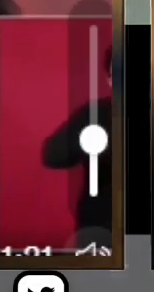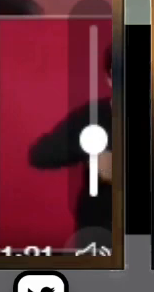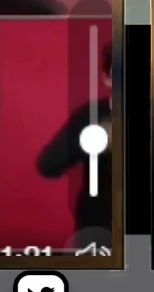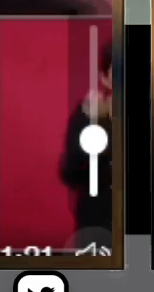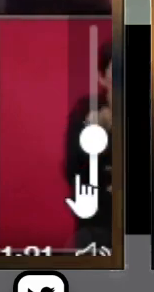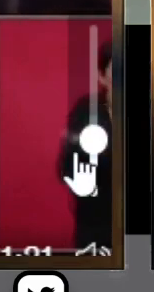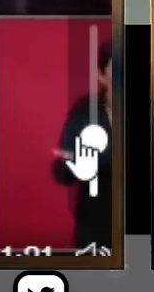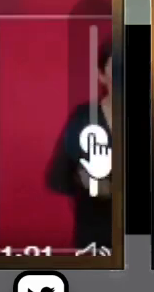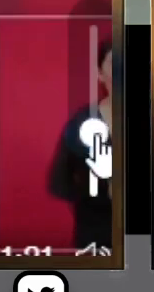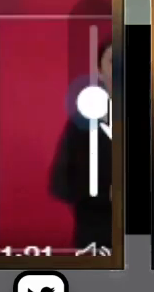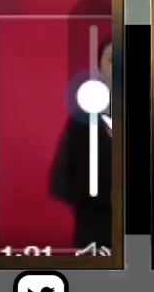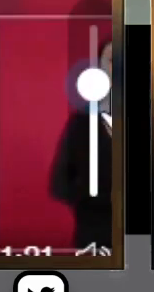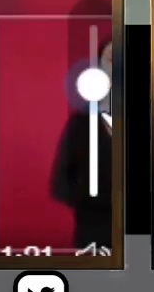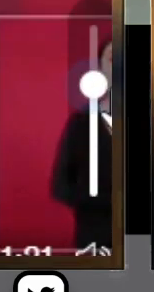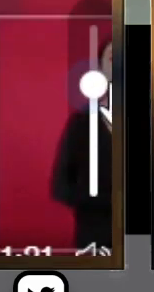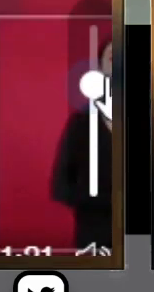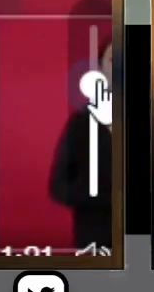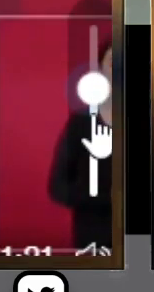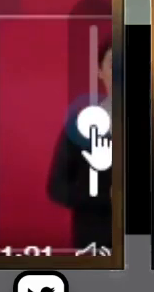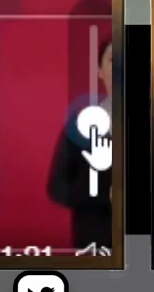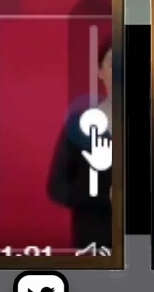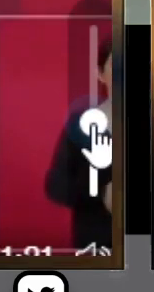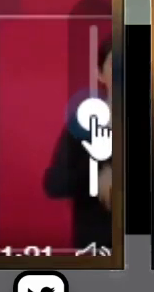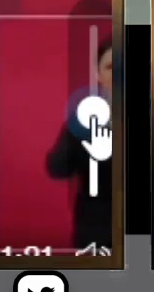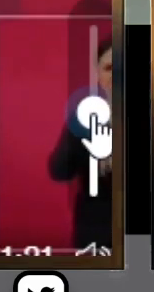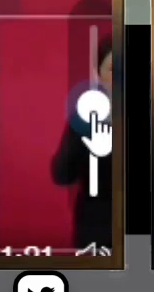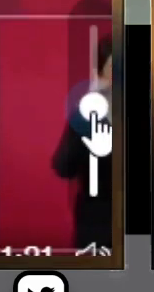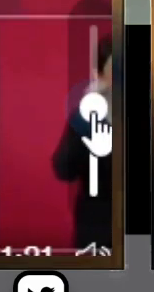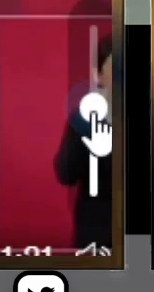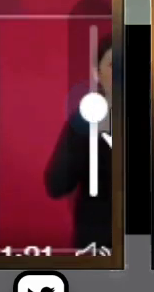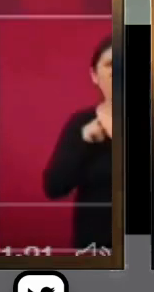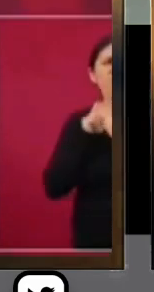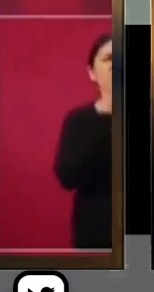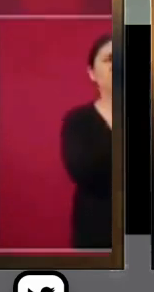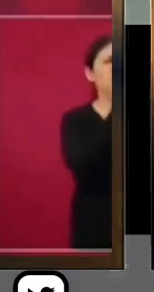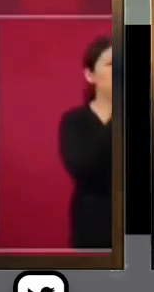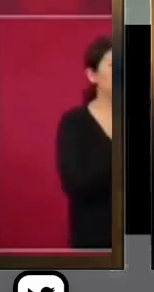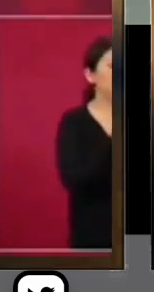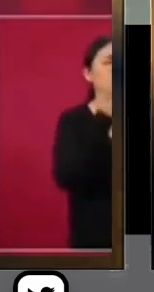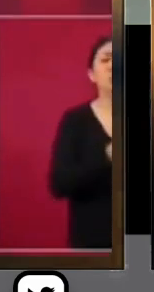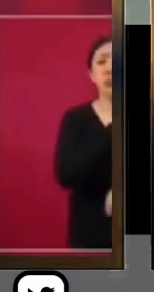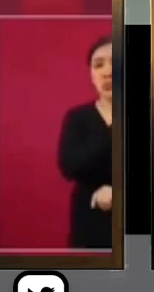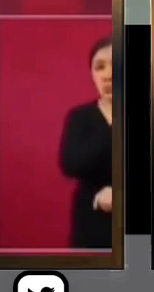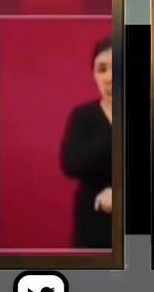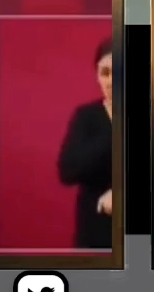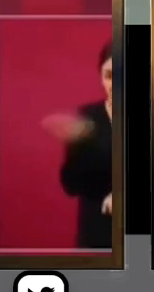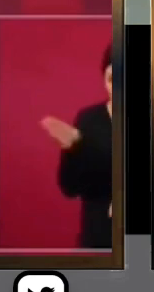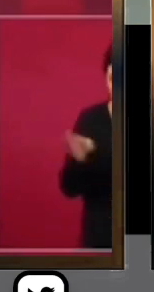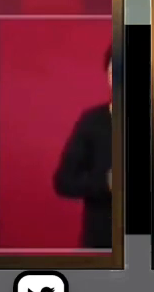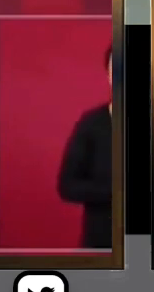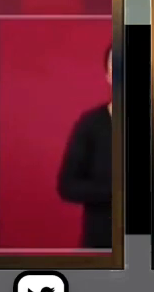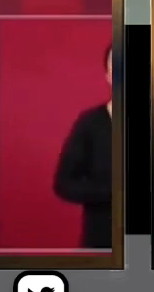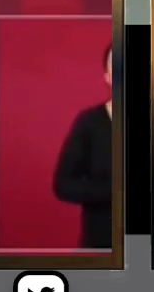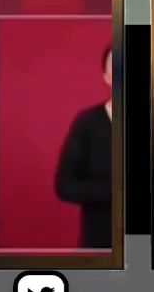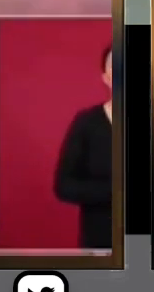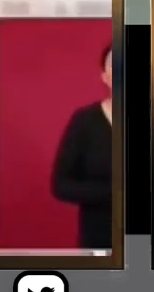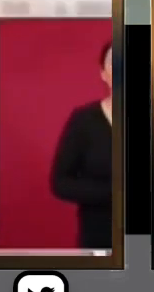Entonces, fue muy buena la plática con el señor Kerry.